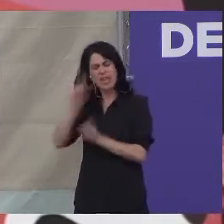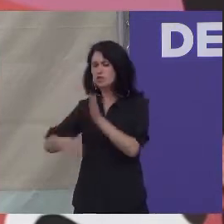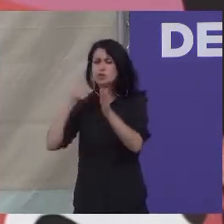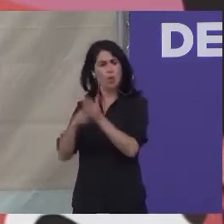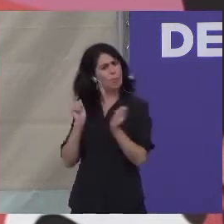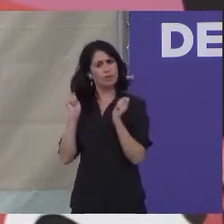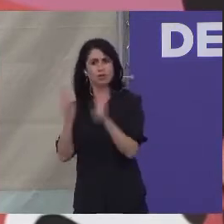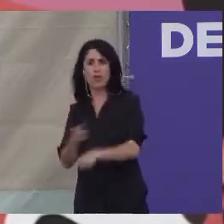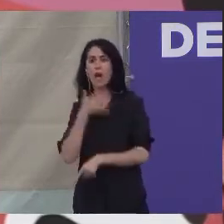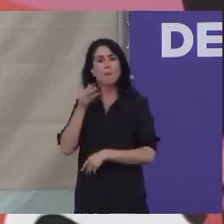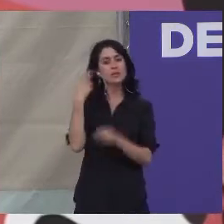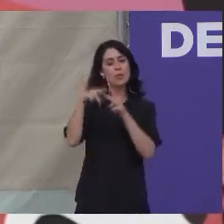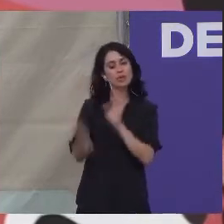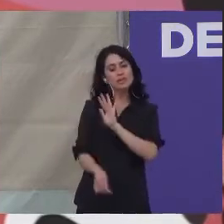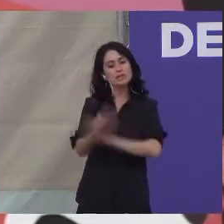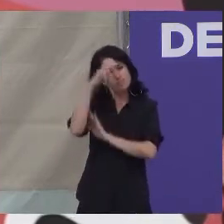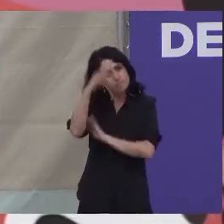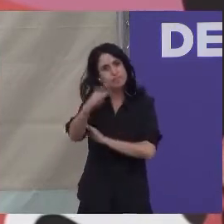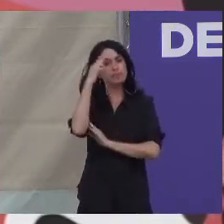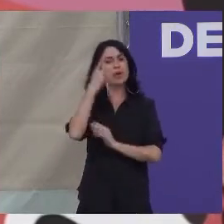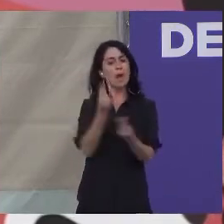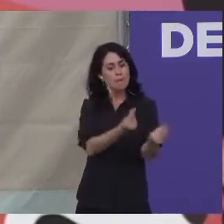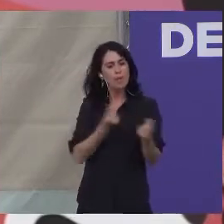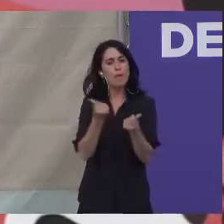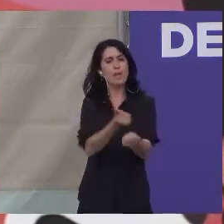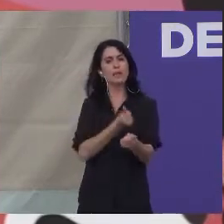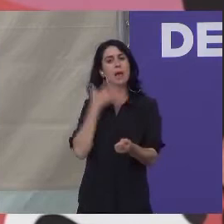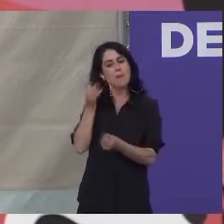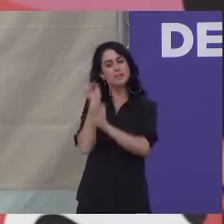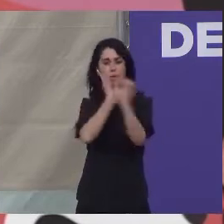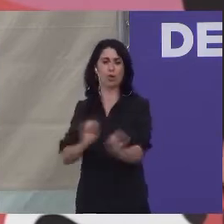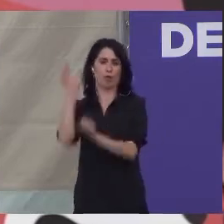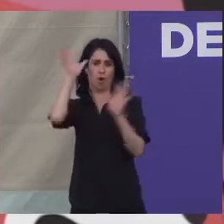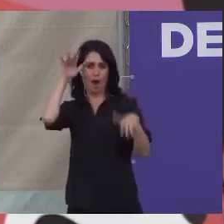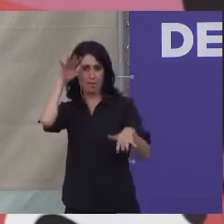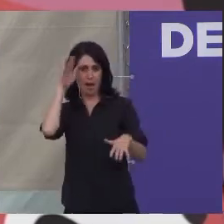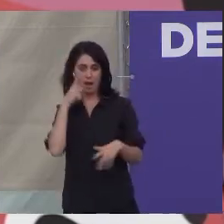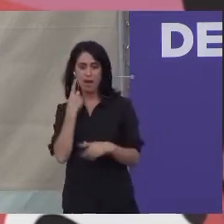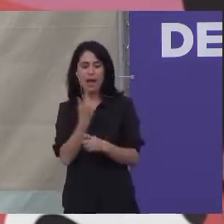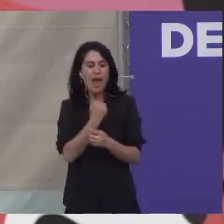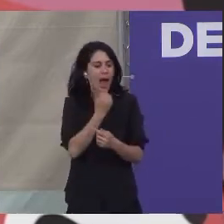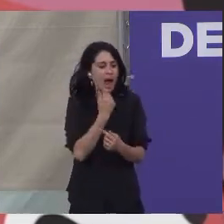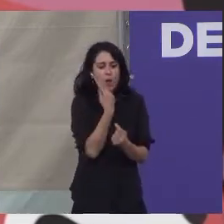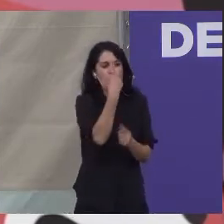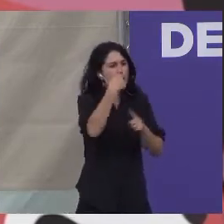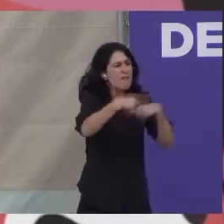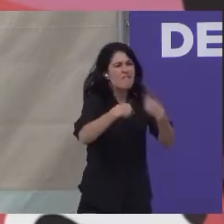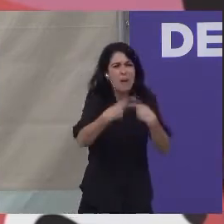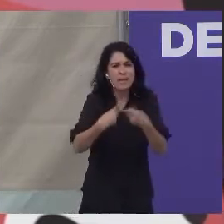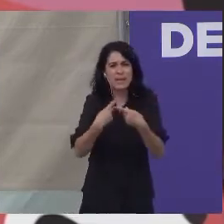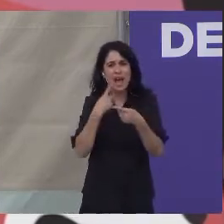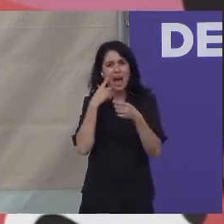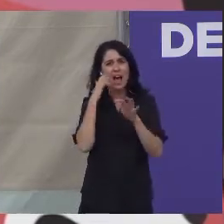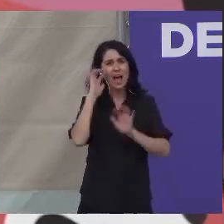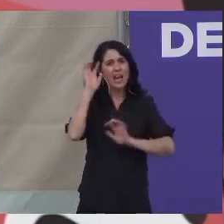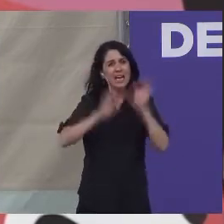respeten el medio ambiente y la protección animal. Es lograr que ni una sola familia en nuestro país esté en